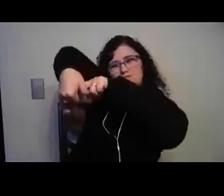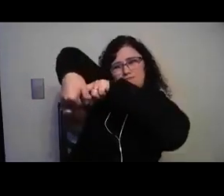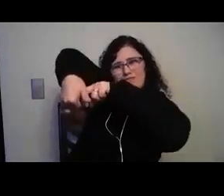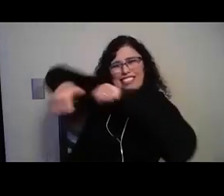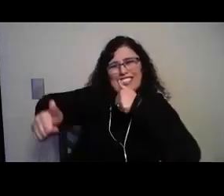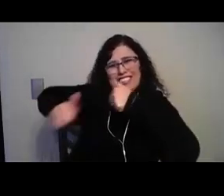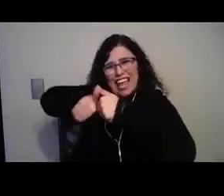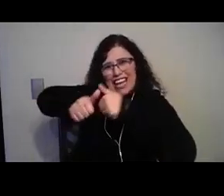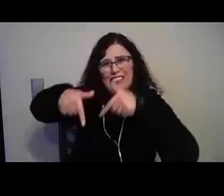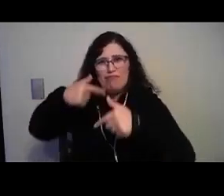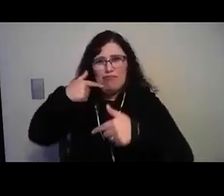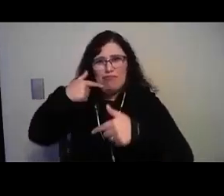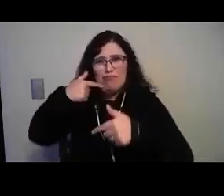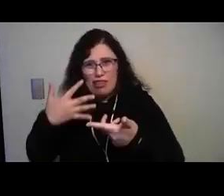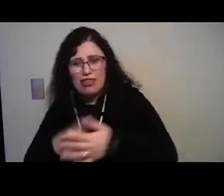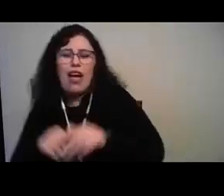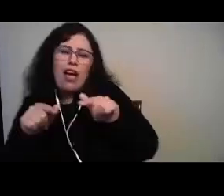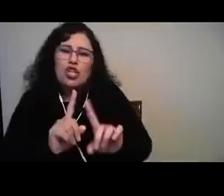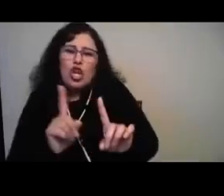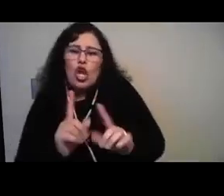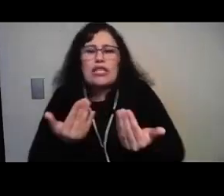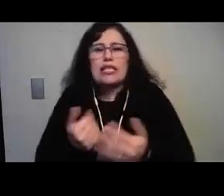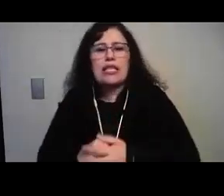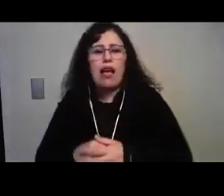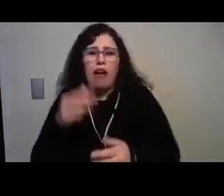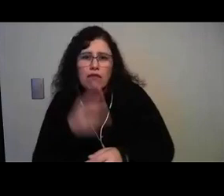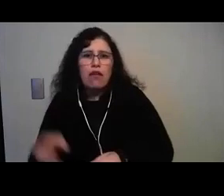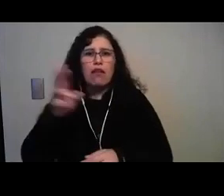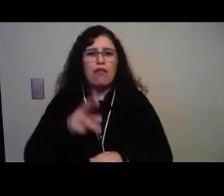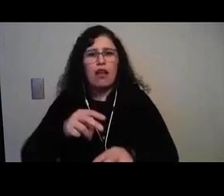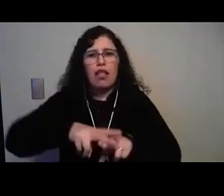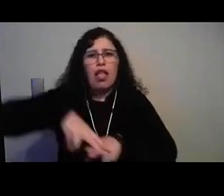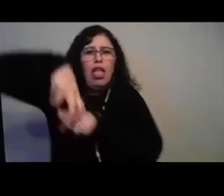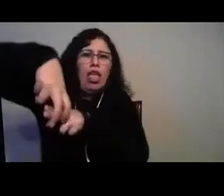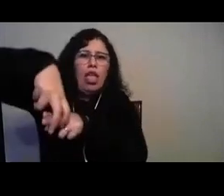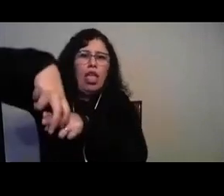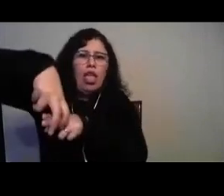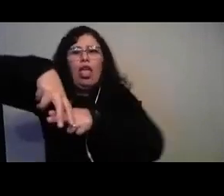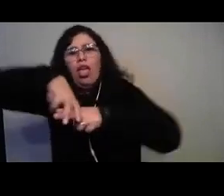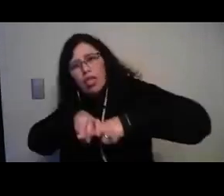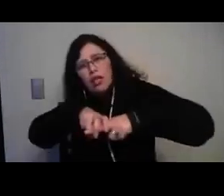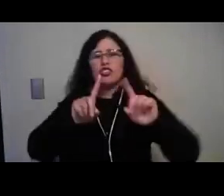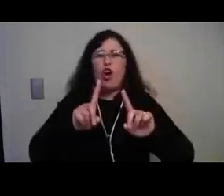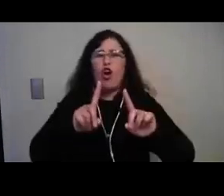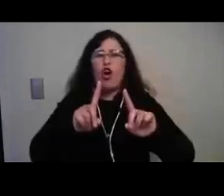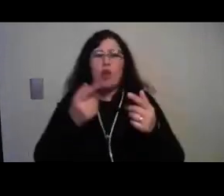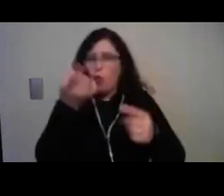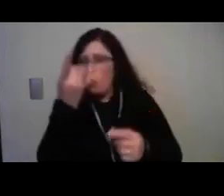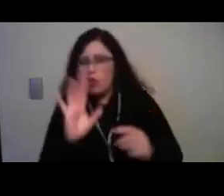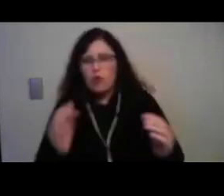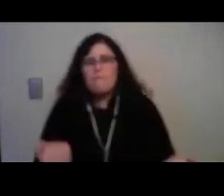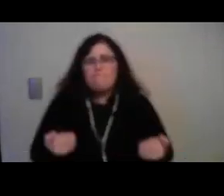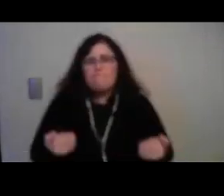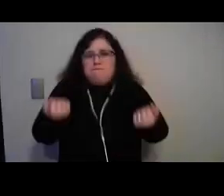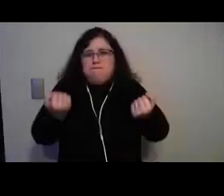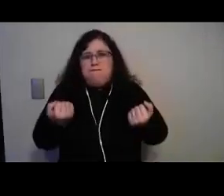Entonces, no es necesario levantarlo de nuevo y sentarlo de nuevo, ya, sino que lo tracciona hacia atrás, hacia superior, y de